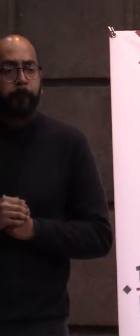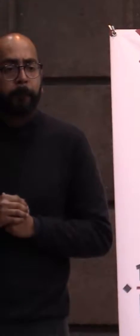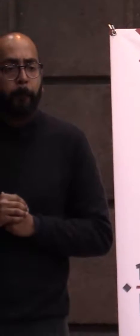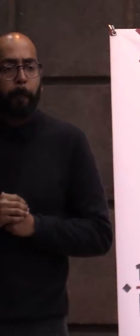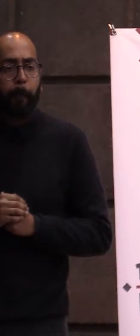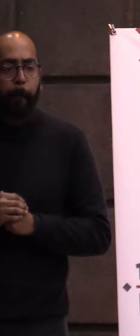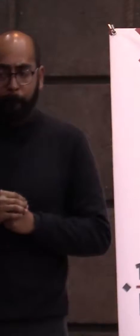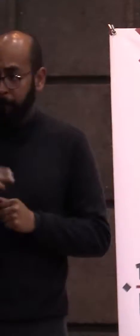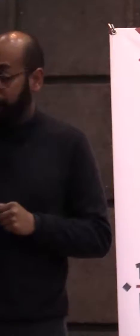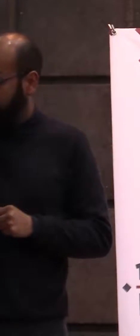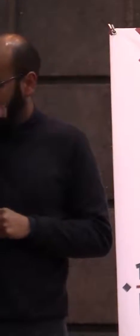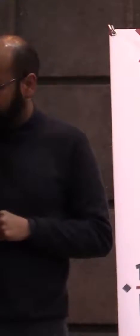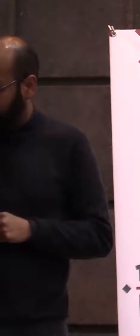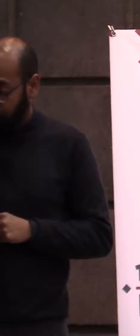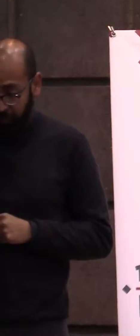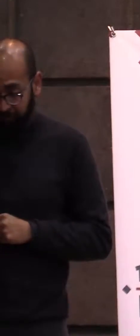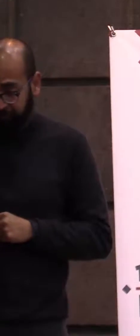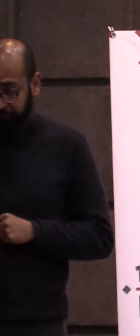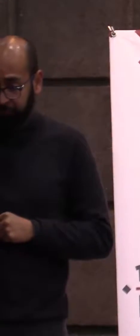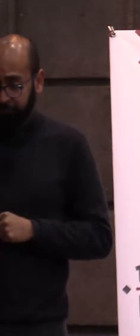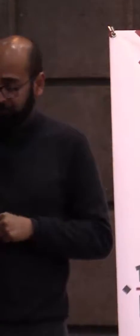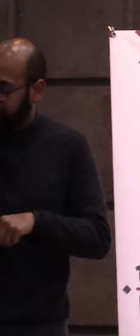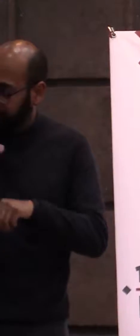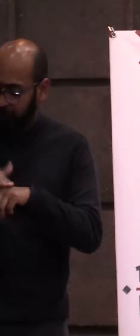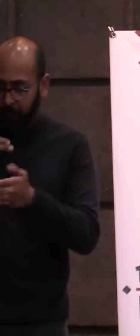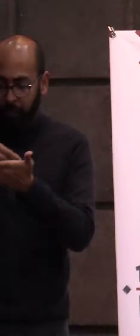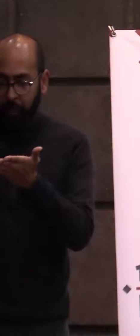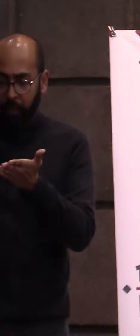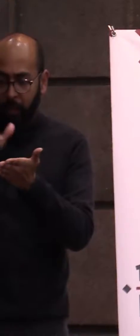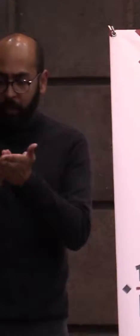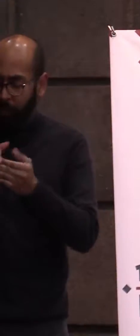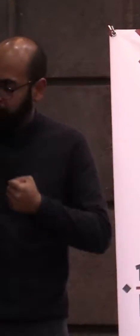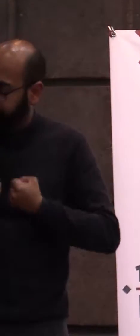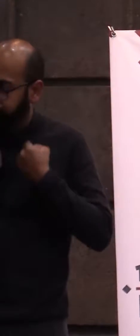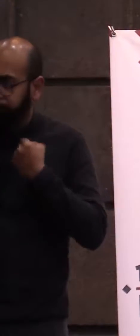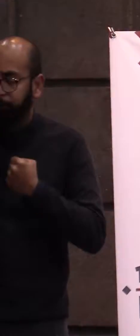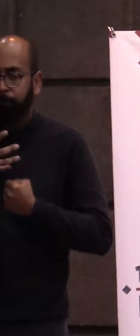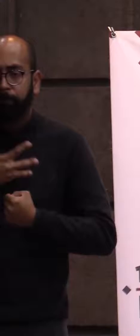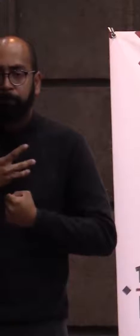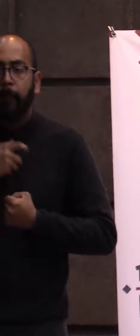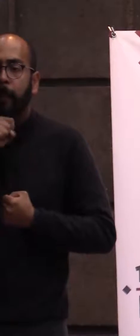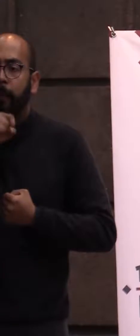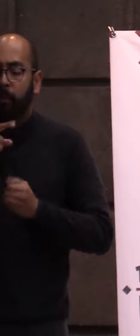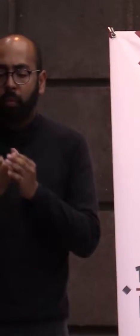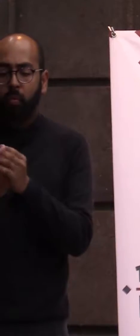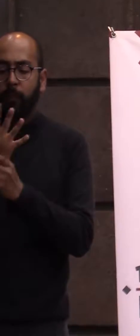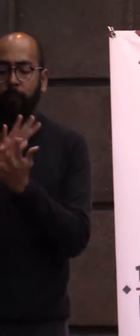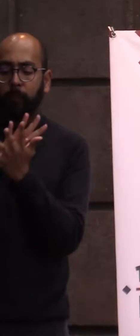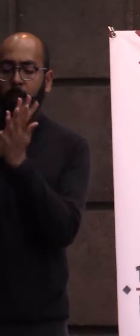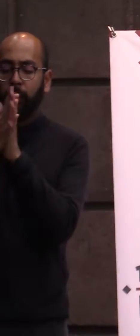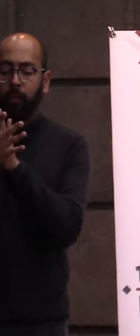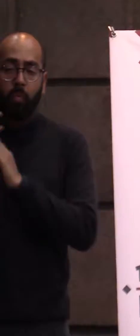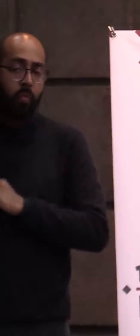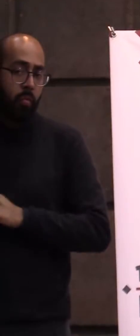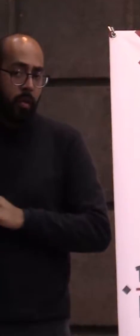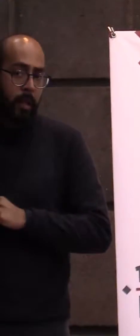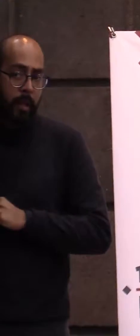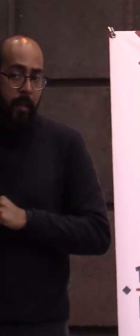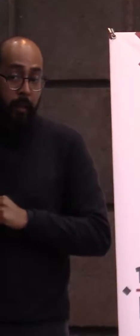Michoacán ha sido cuna de grandes héroes y punta de lanza en las transformaciones